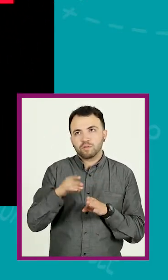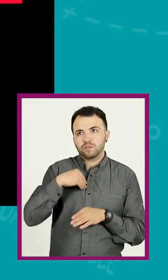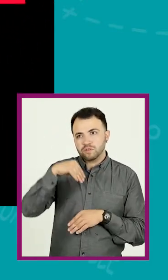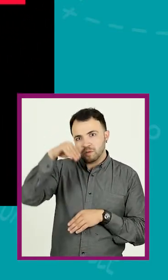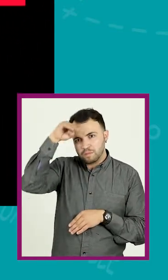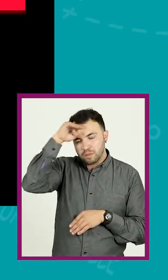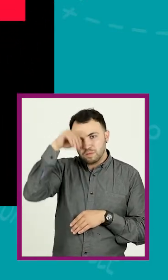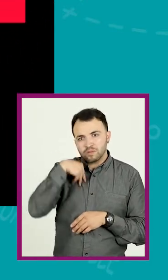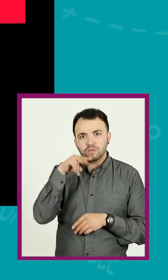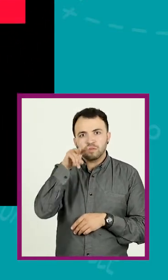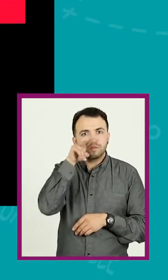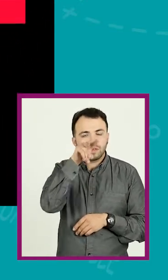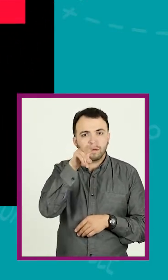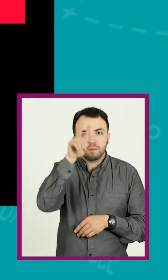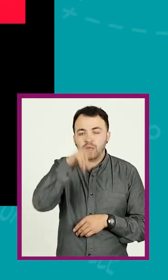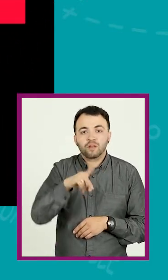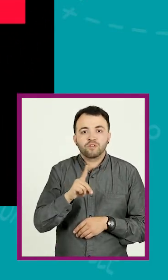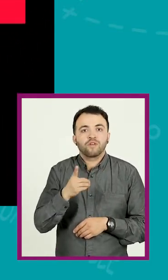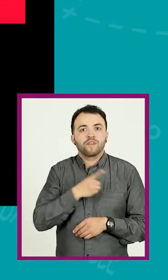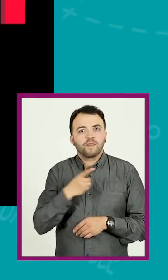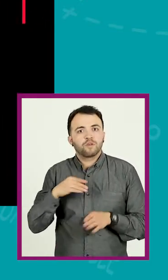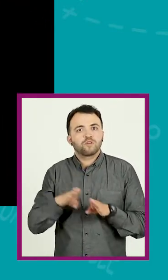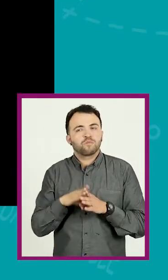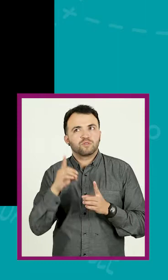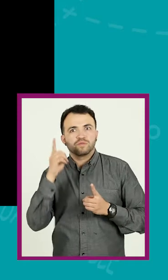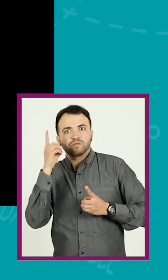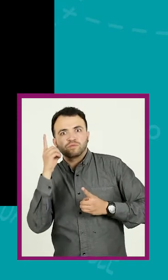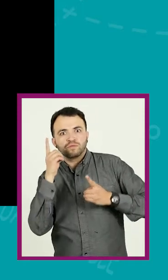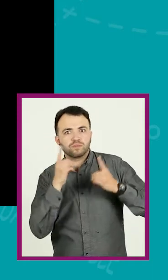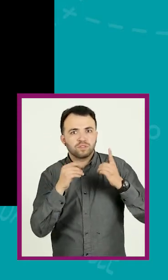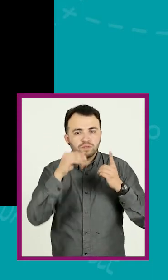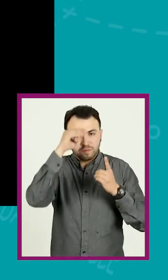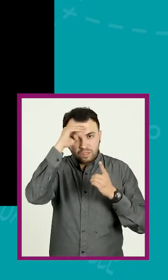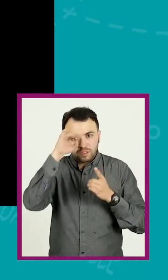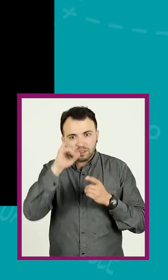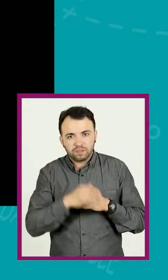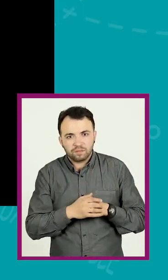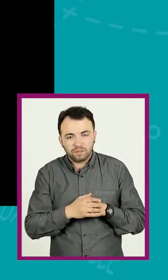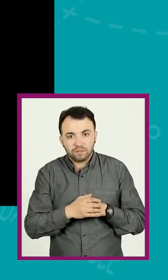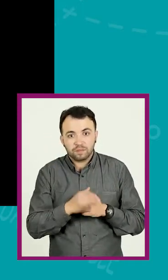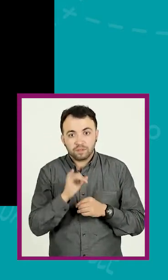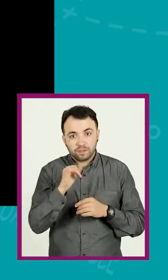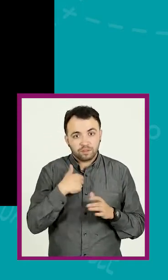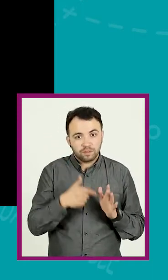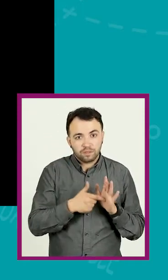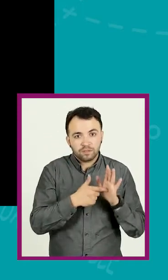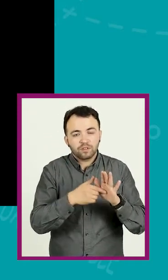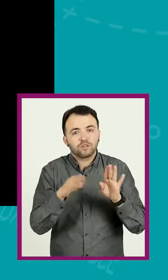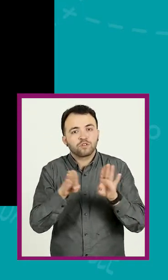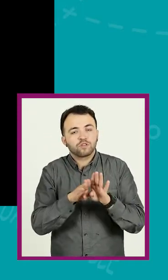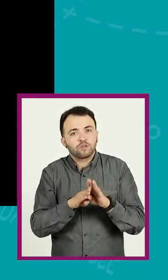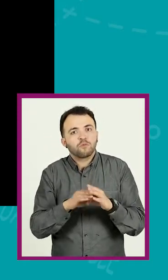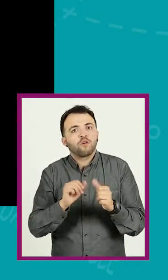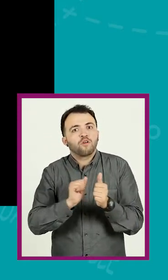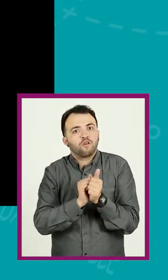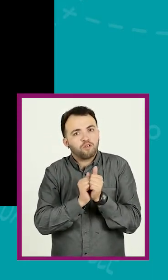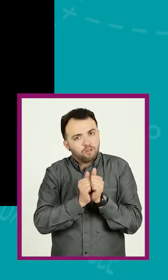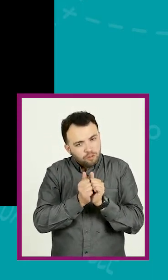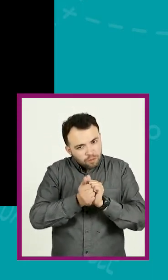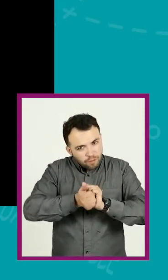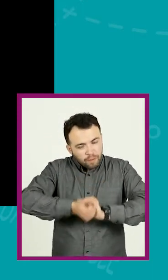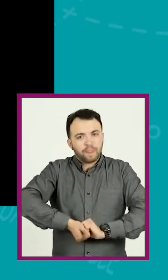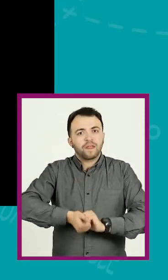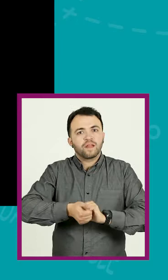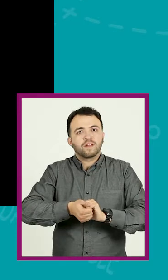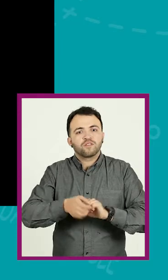debía suspender el juicio y dudar de lo que pensamos. Solo la destrucción de antiguas opiniones